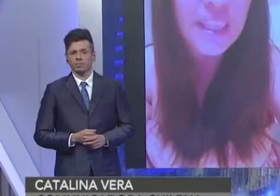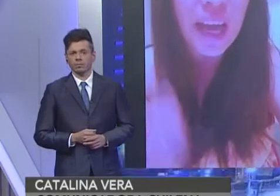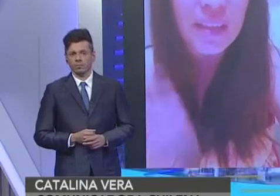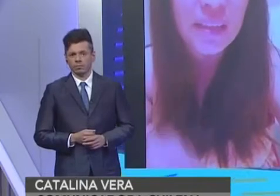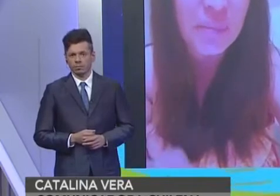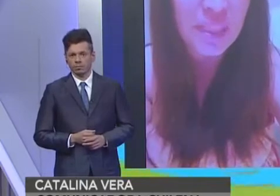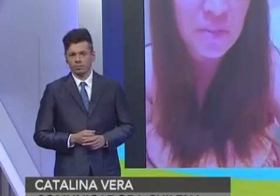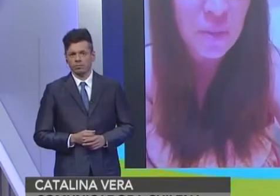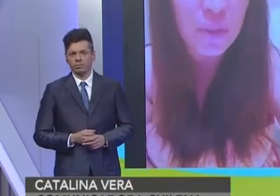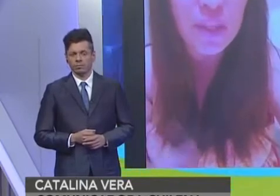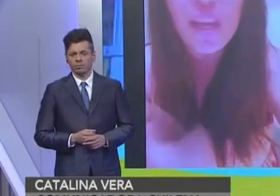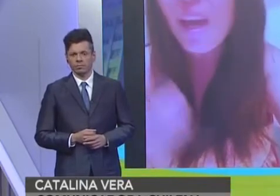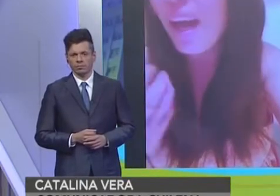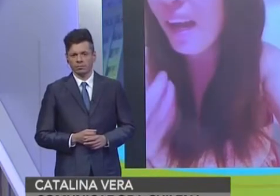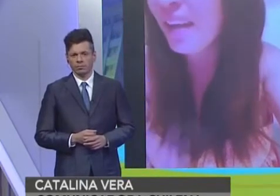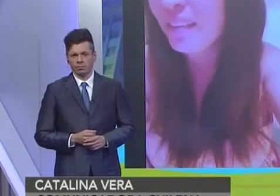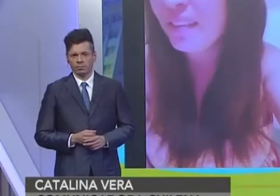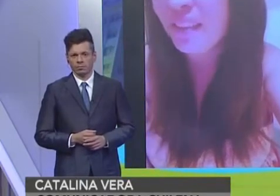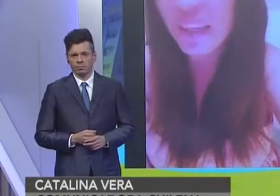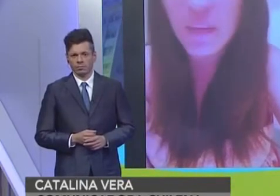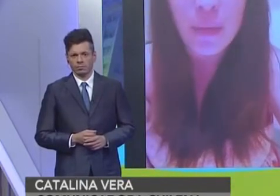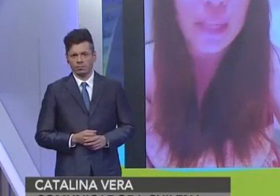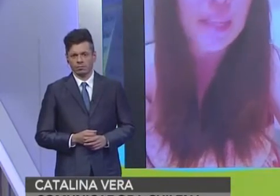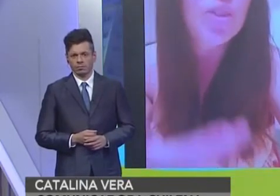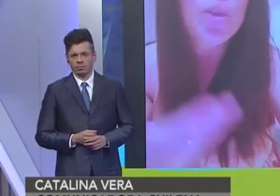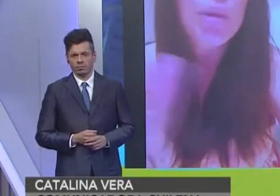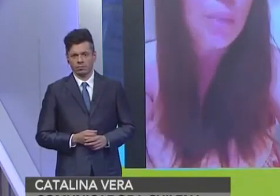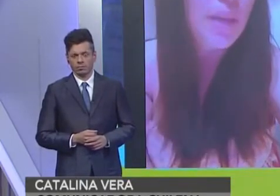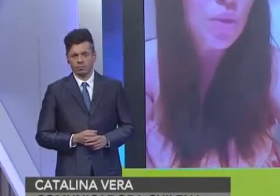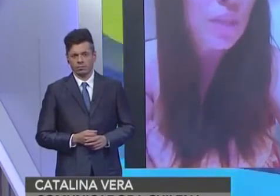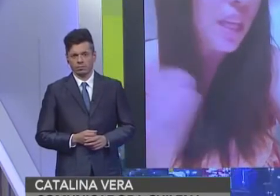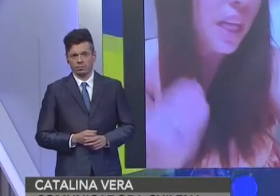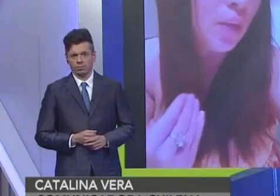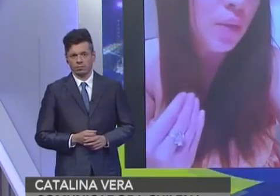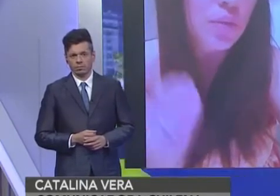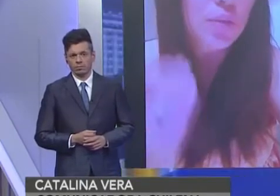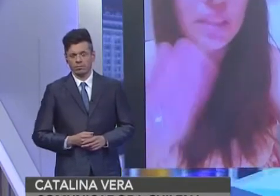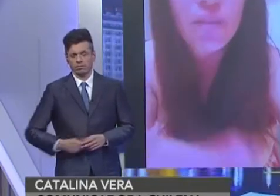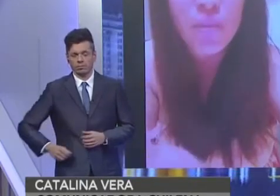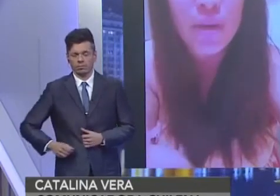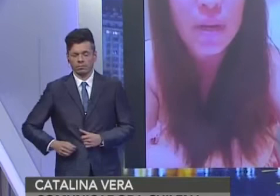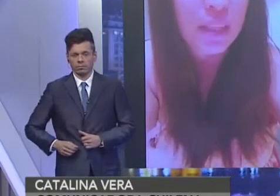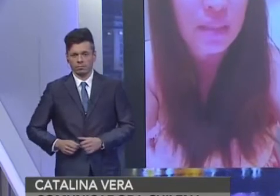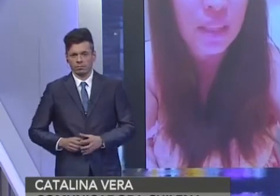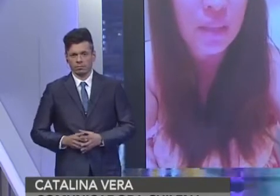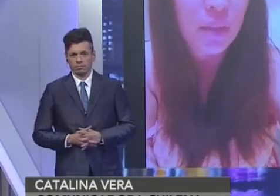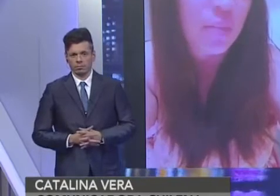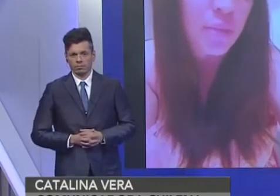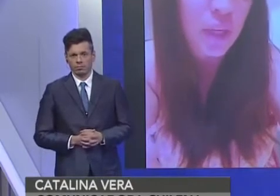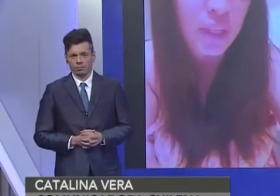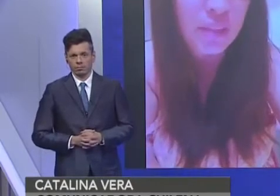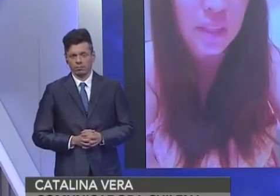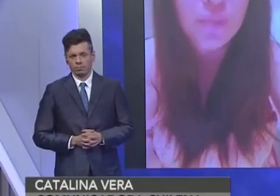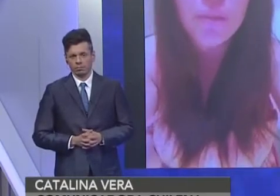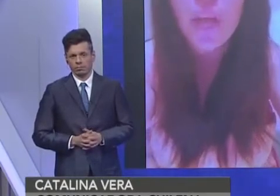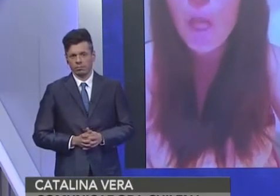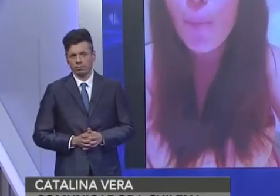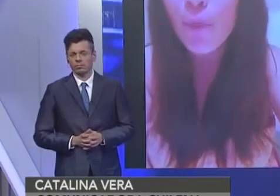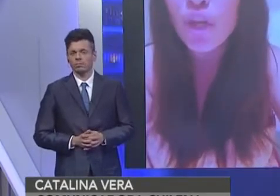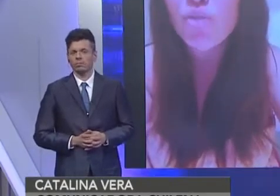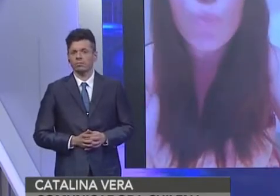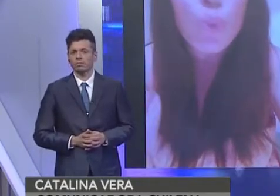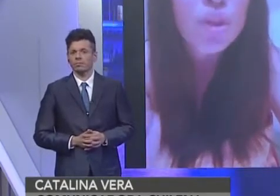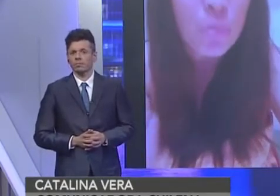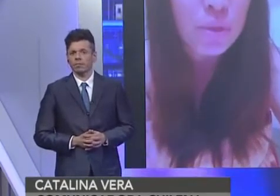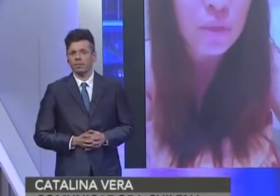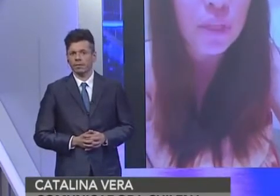obviamente hay indemnización, hay gente que tiene que pagar 500.000 pesos chilenos, no sé transformarlo en argentino, en pesos argentinos, pero